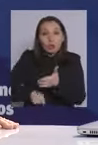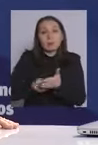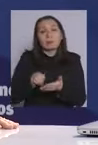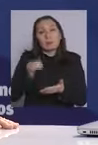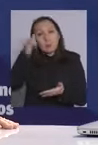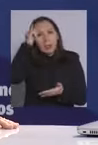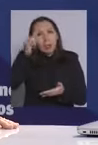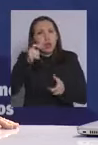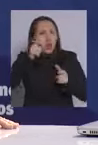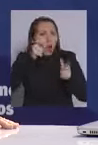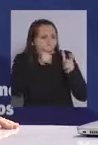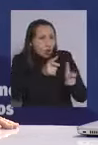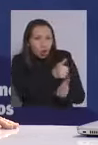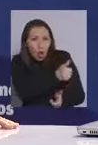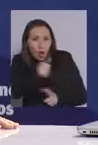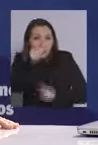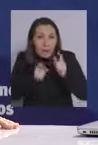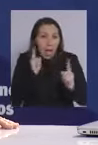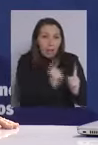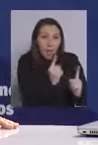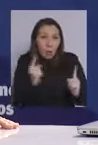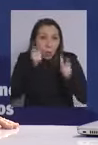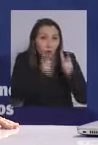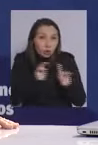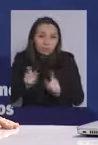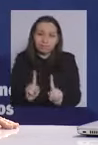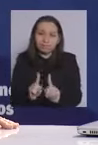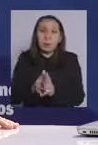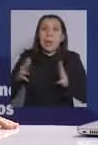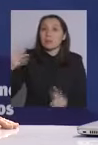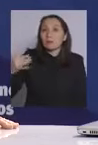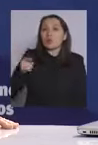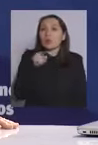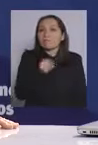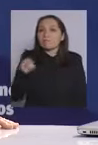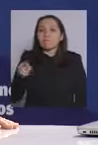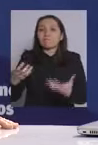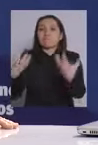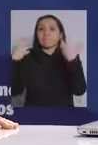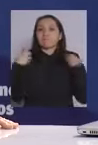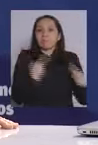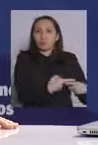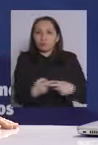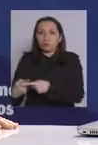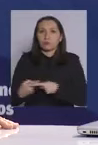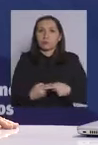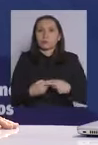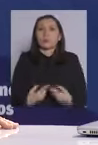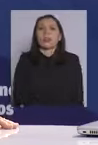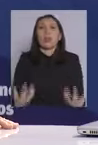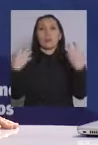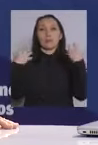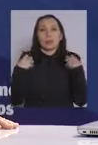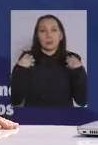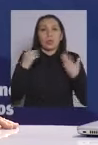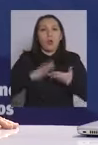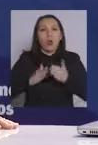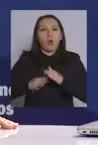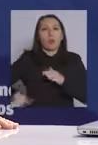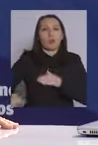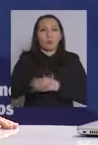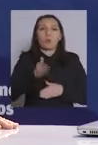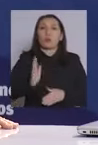controlar a toda la población. Por lo tanto, aquí lo más importante es la responsabilidad social, la responsabilidad comunitaria